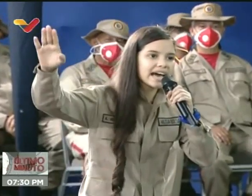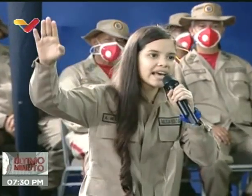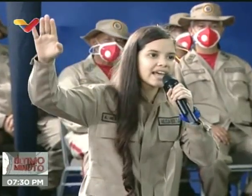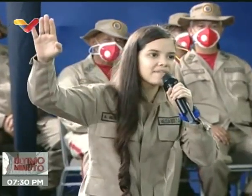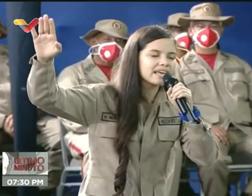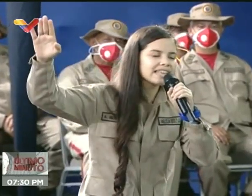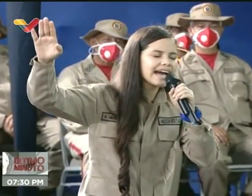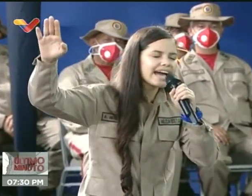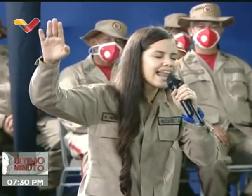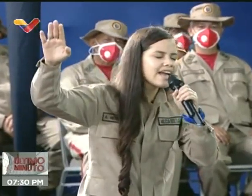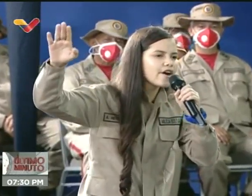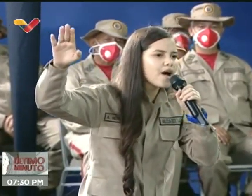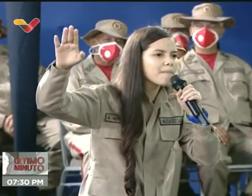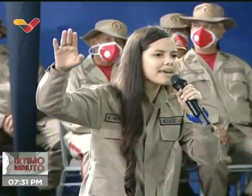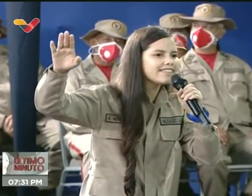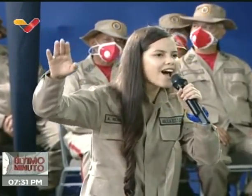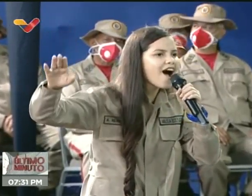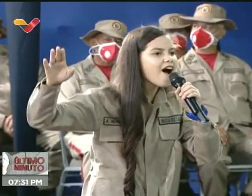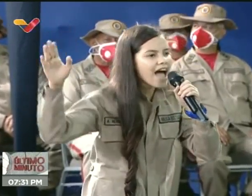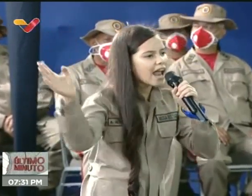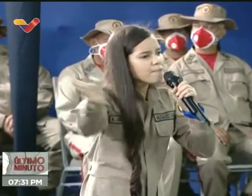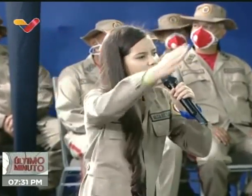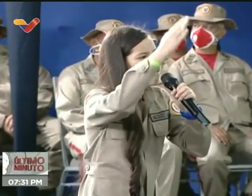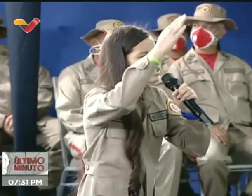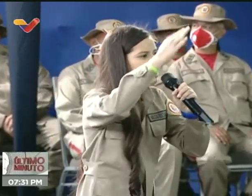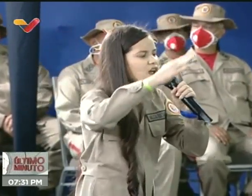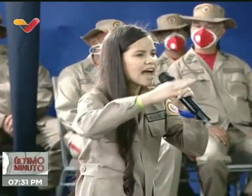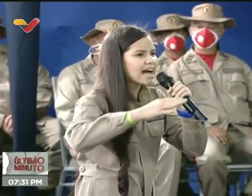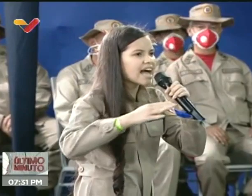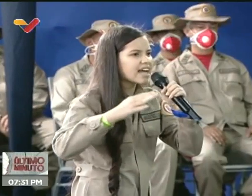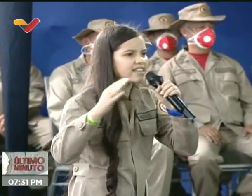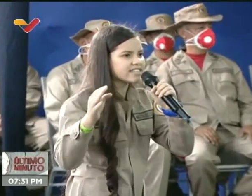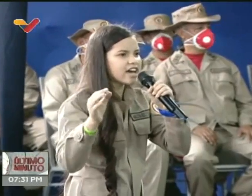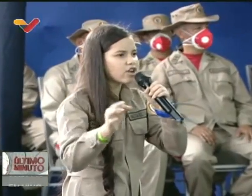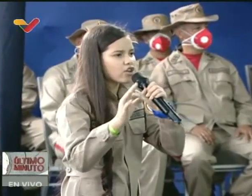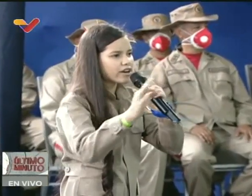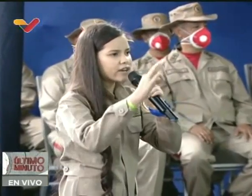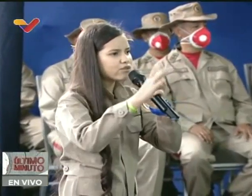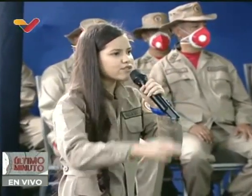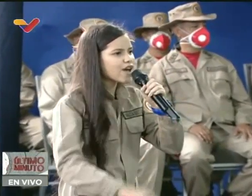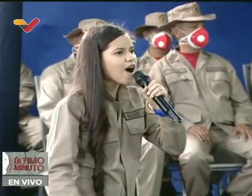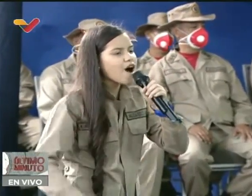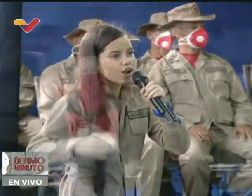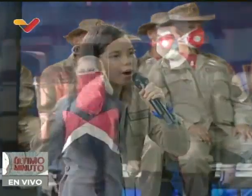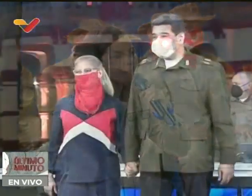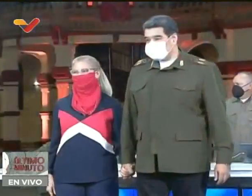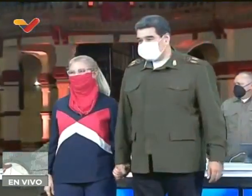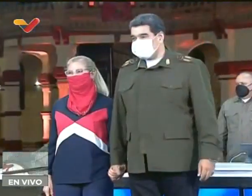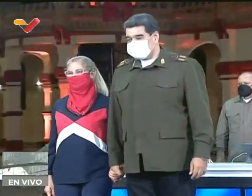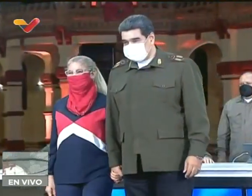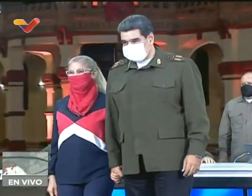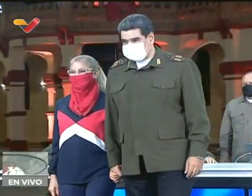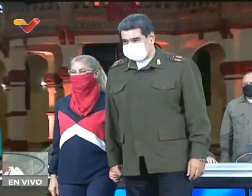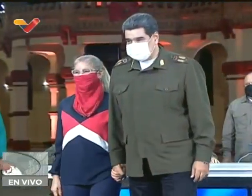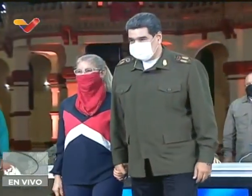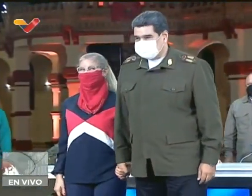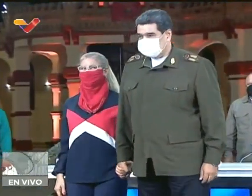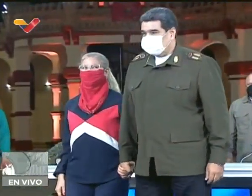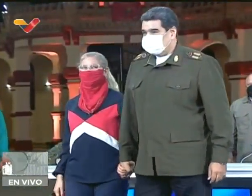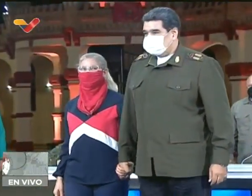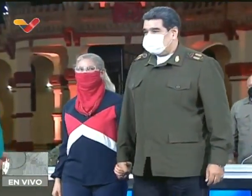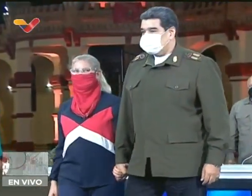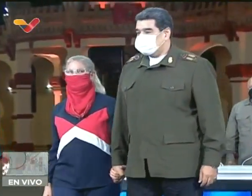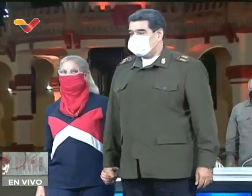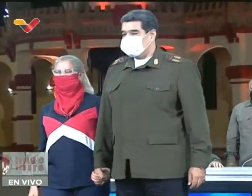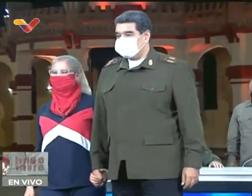la mañana de abril en aquel año mil dos el pueblo salió a calle el izquierdo no renunció la milita la acción de la